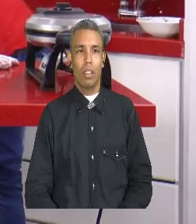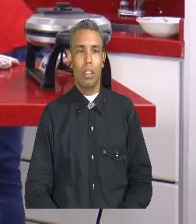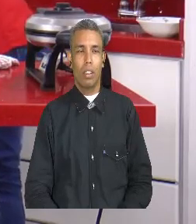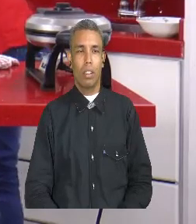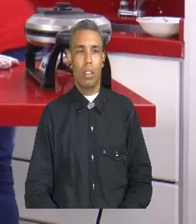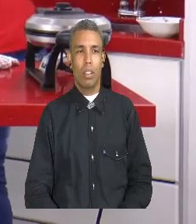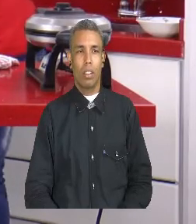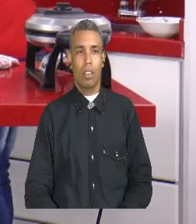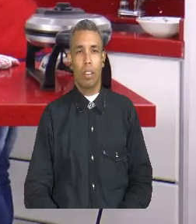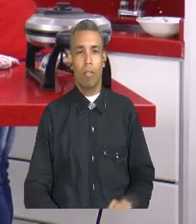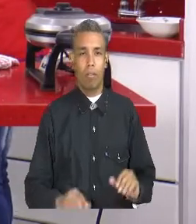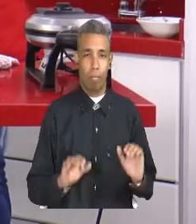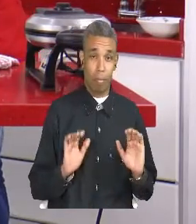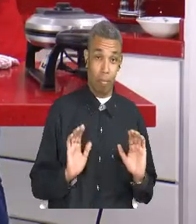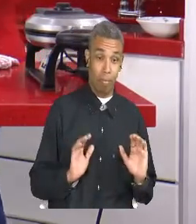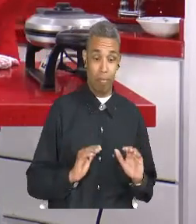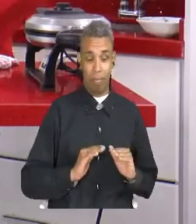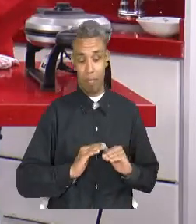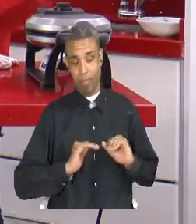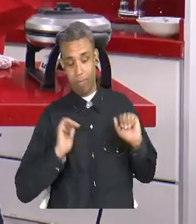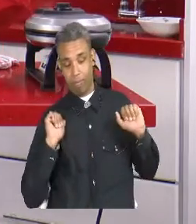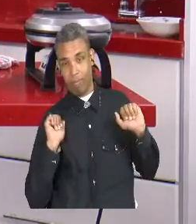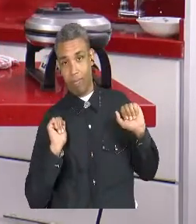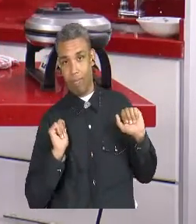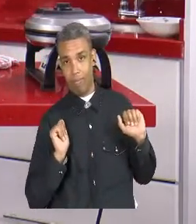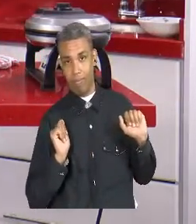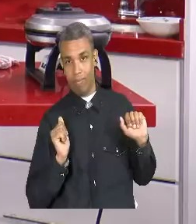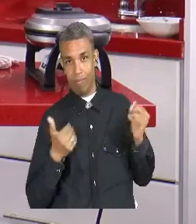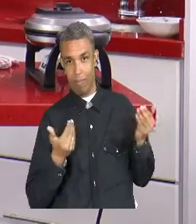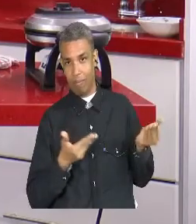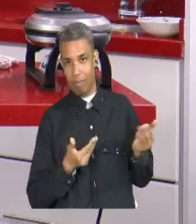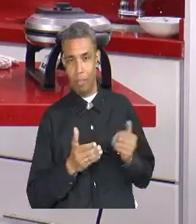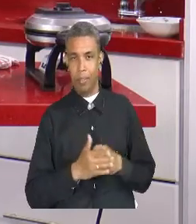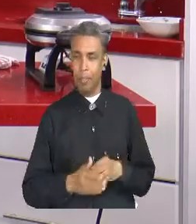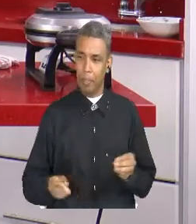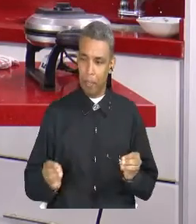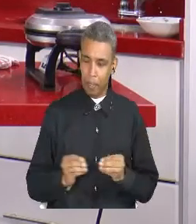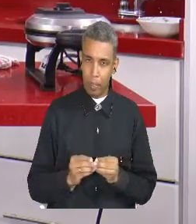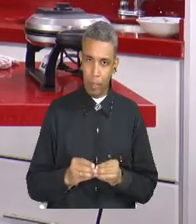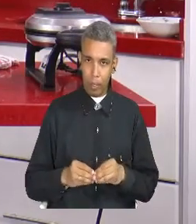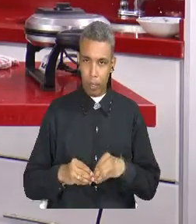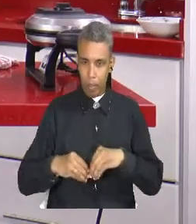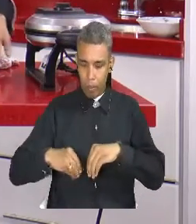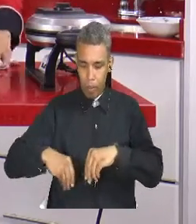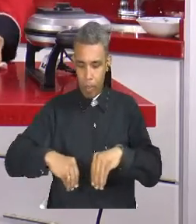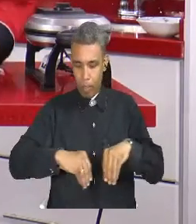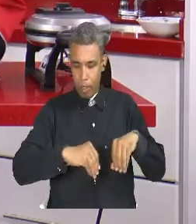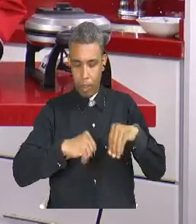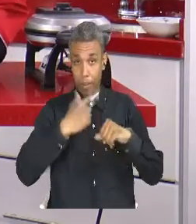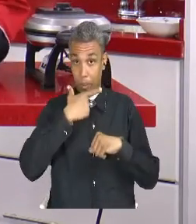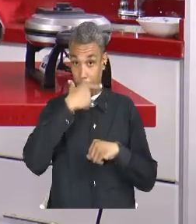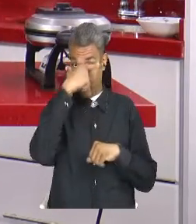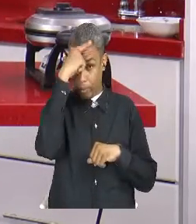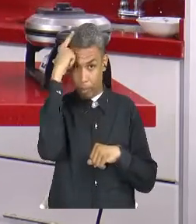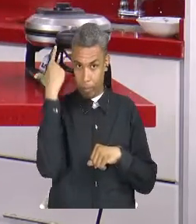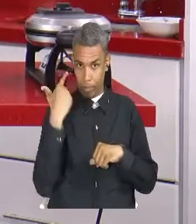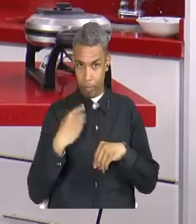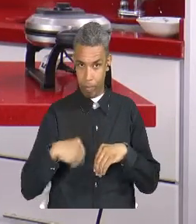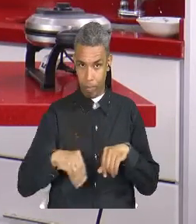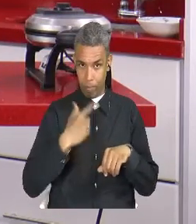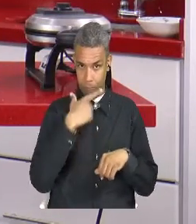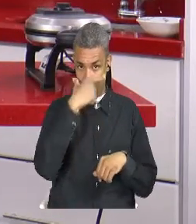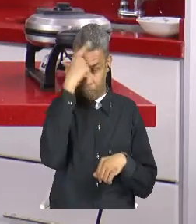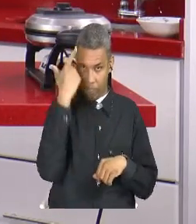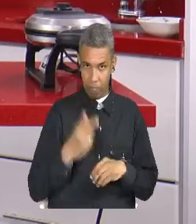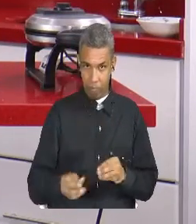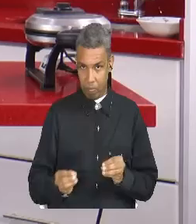aislé un poquito y los dejé a ellos dos allá. Esta parte vamos a mezclar la harina. Cuidado. Vamos a mezclar la harina, ¿sí?